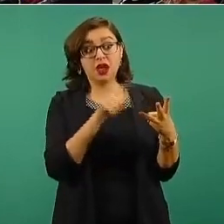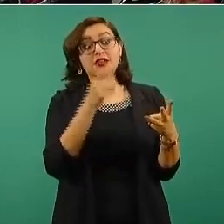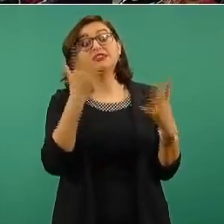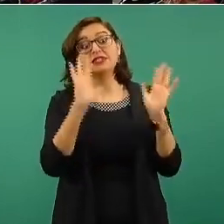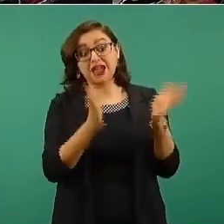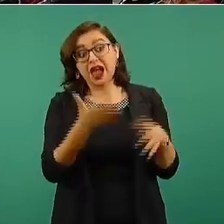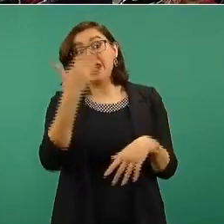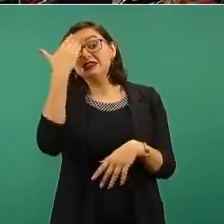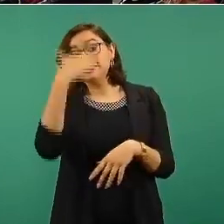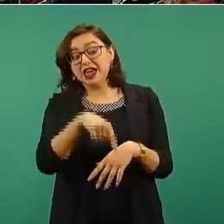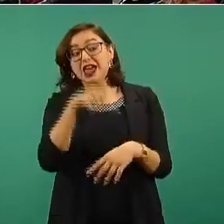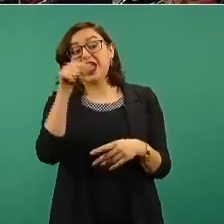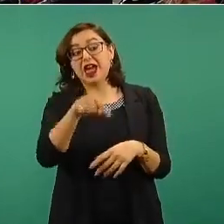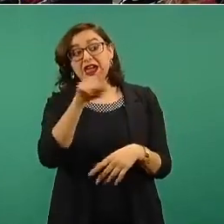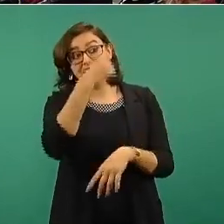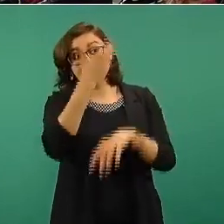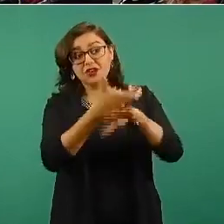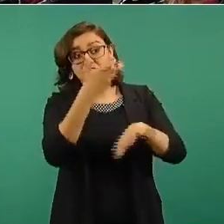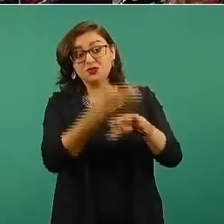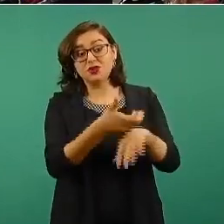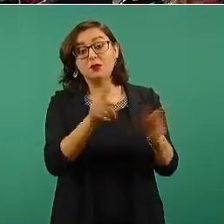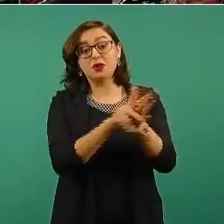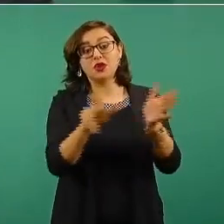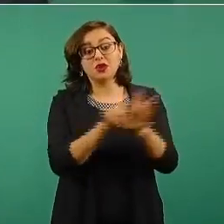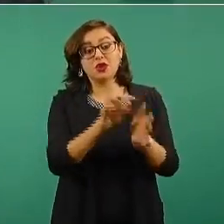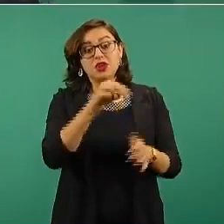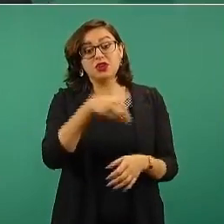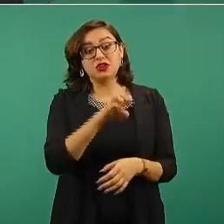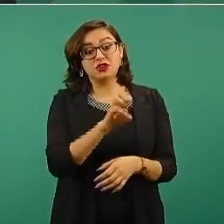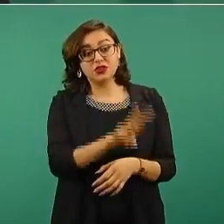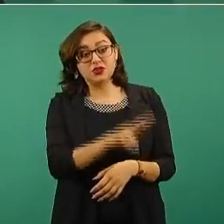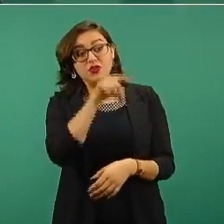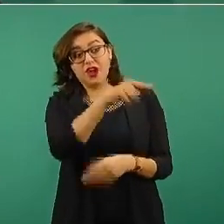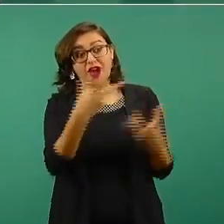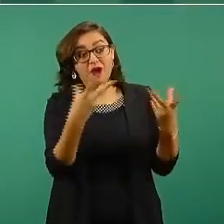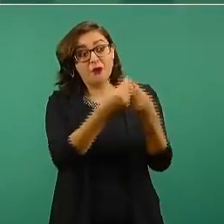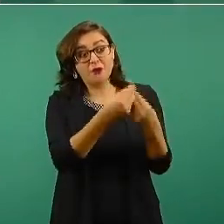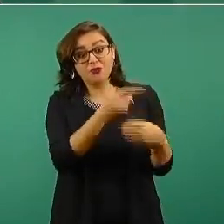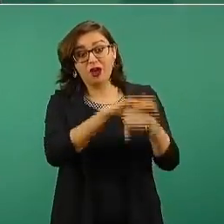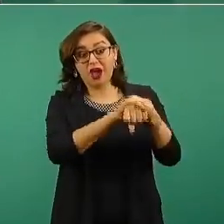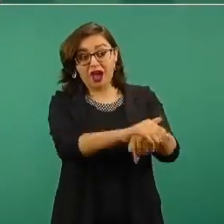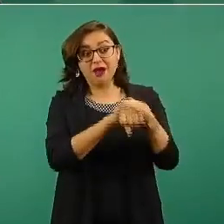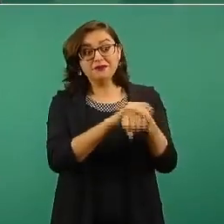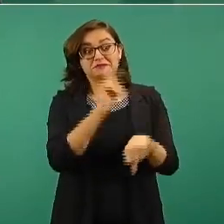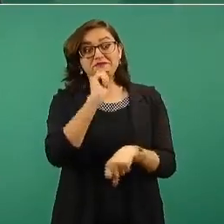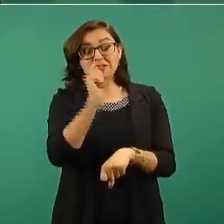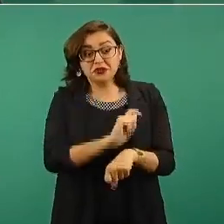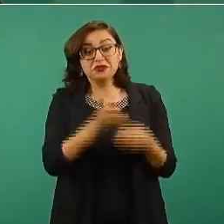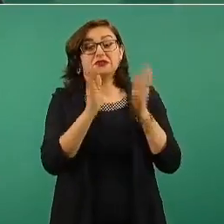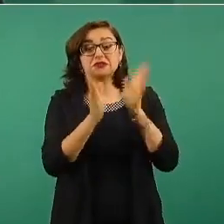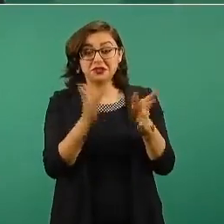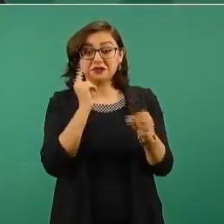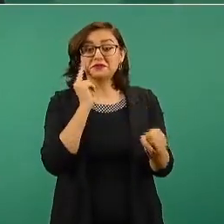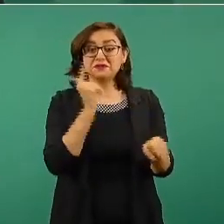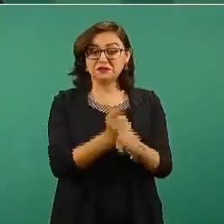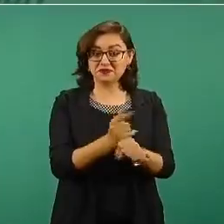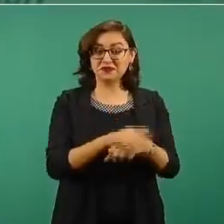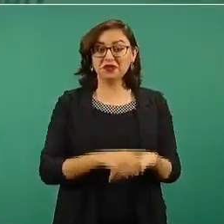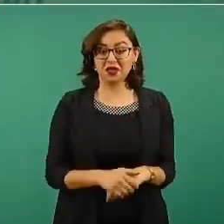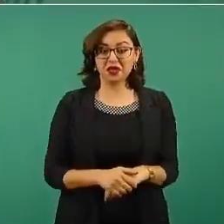Claudio X González. Ya ven que yo también me rozo,